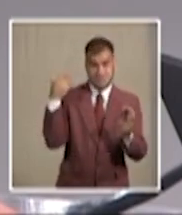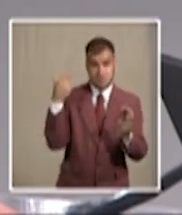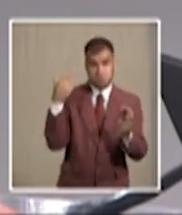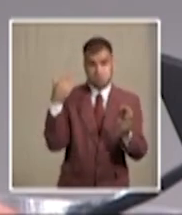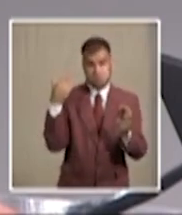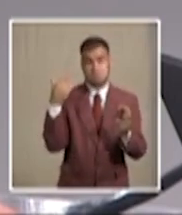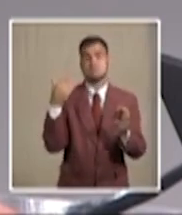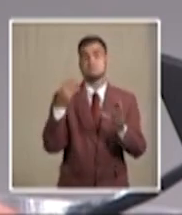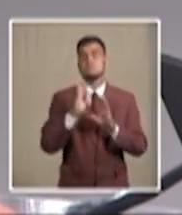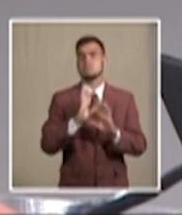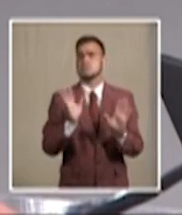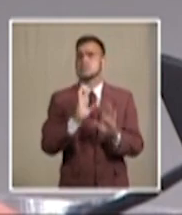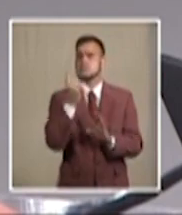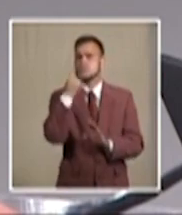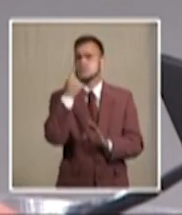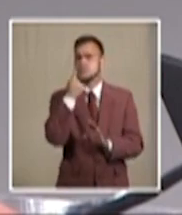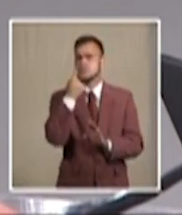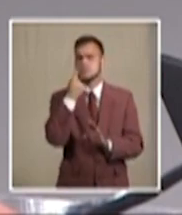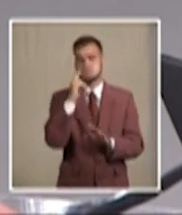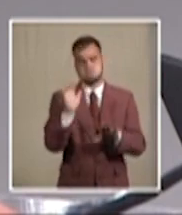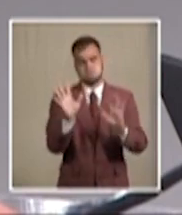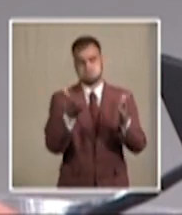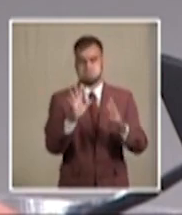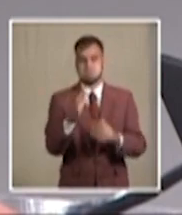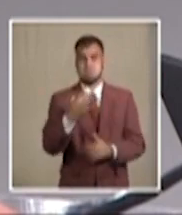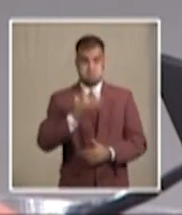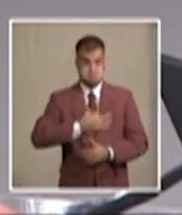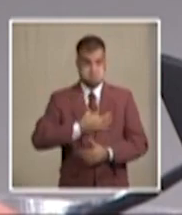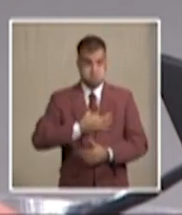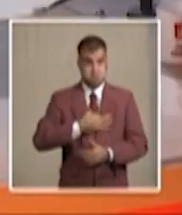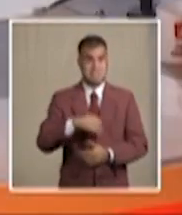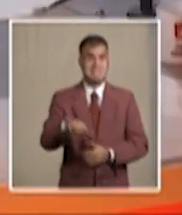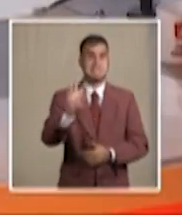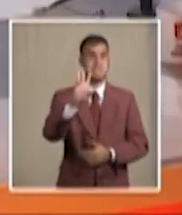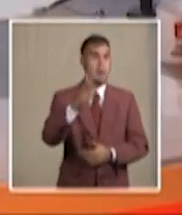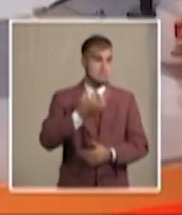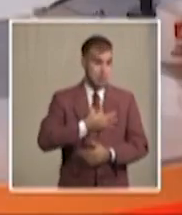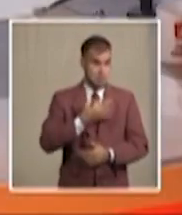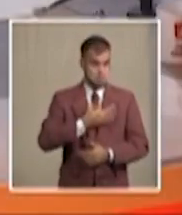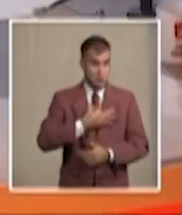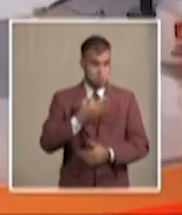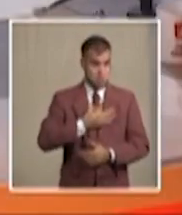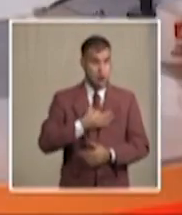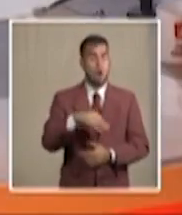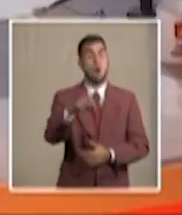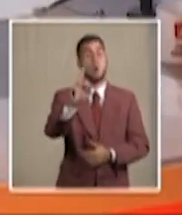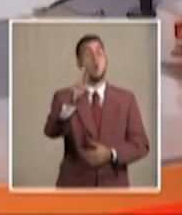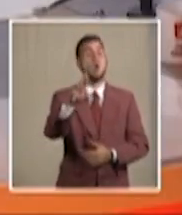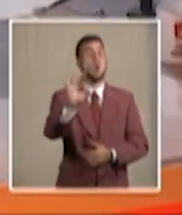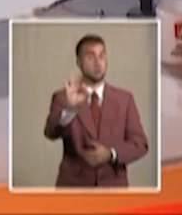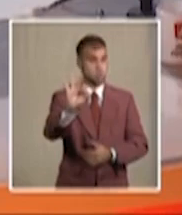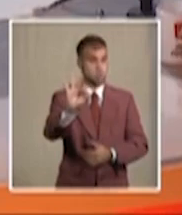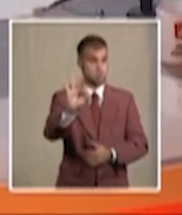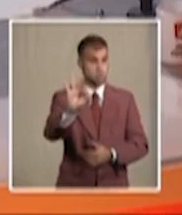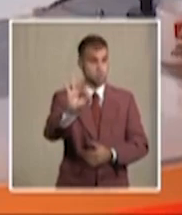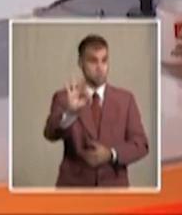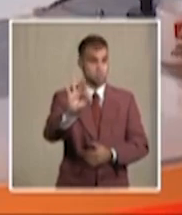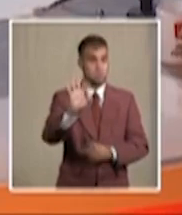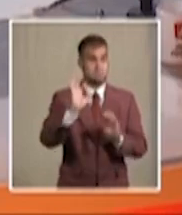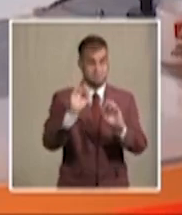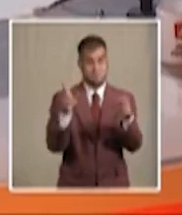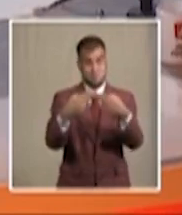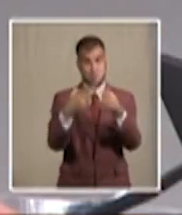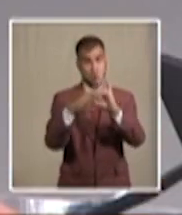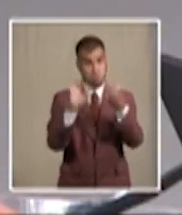obtener o lograr tres medallas en el juego de oro tres títulos en lo público como